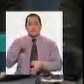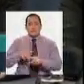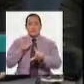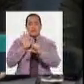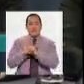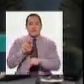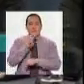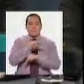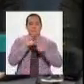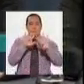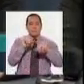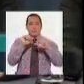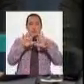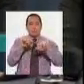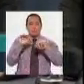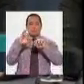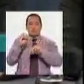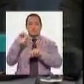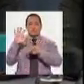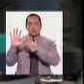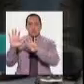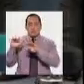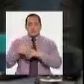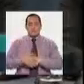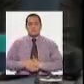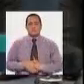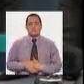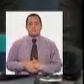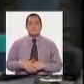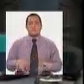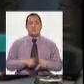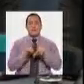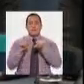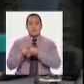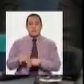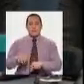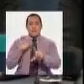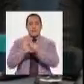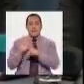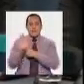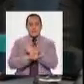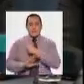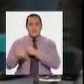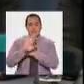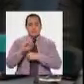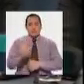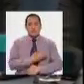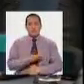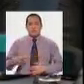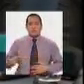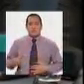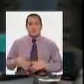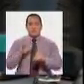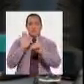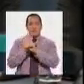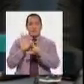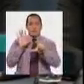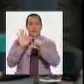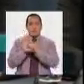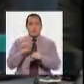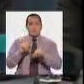ley 29.809, y también la ley de defensa del Estado. El decreto